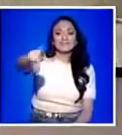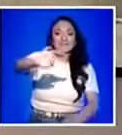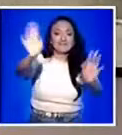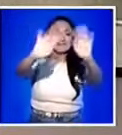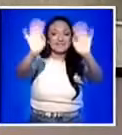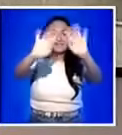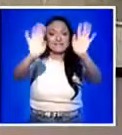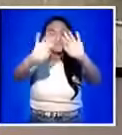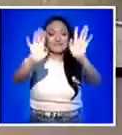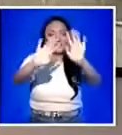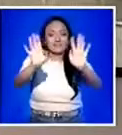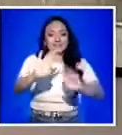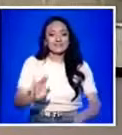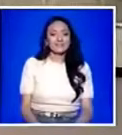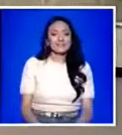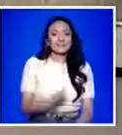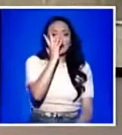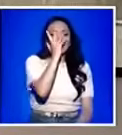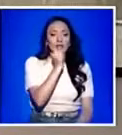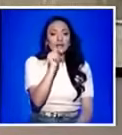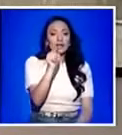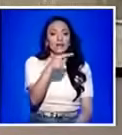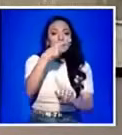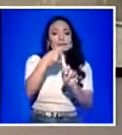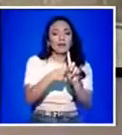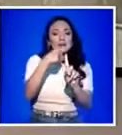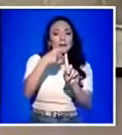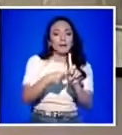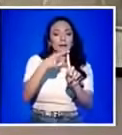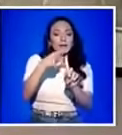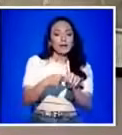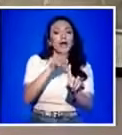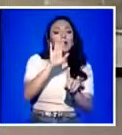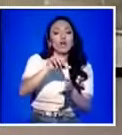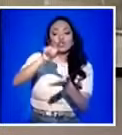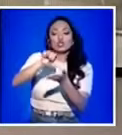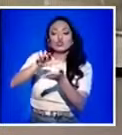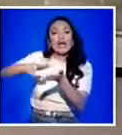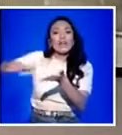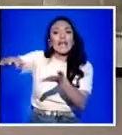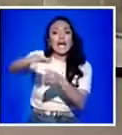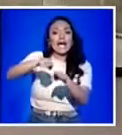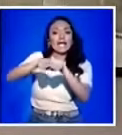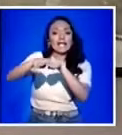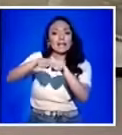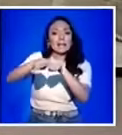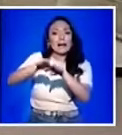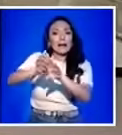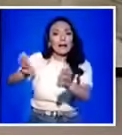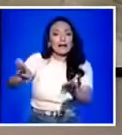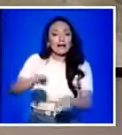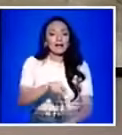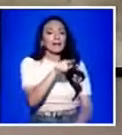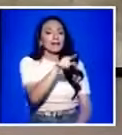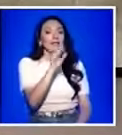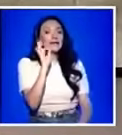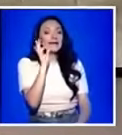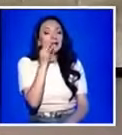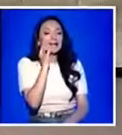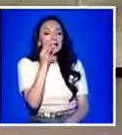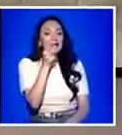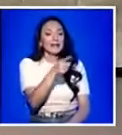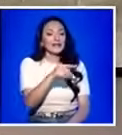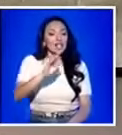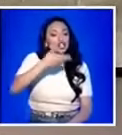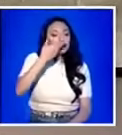mi caserita, qué hermosa. Caseritas del mercado de la ciudad de La Ibarra ya se alistan para preparar la deliciosa